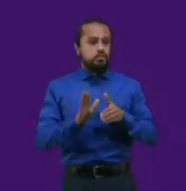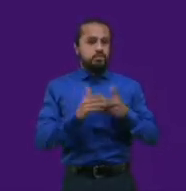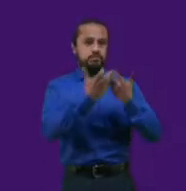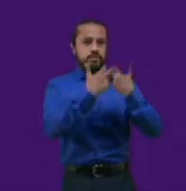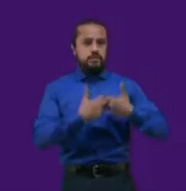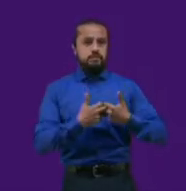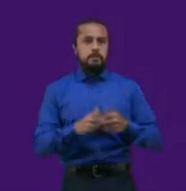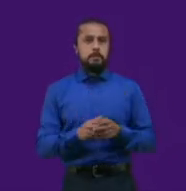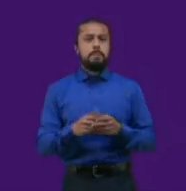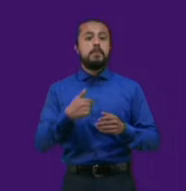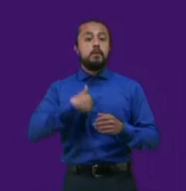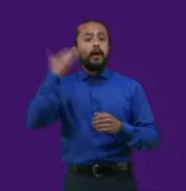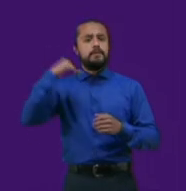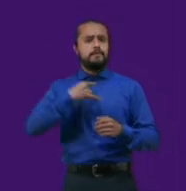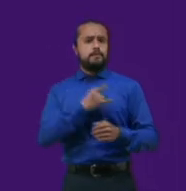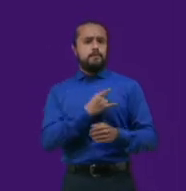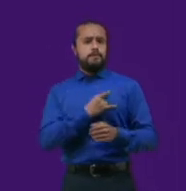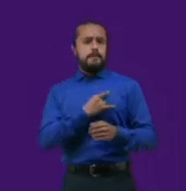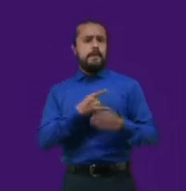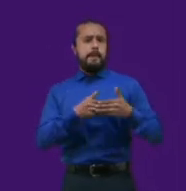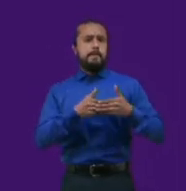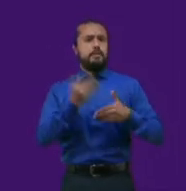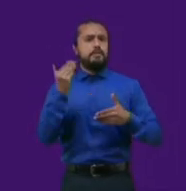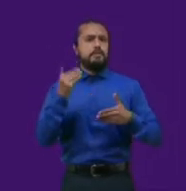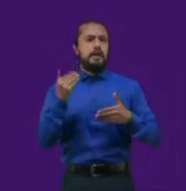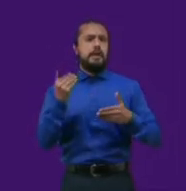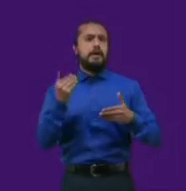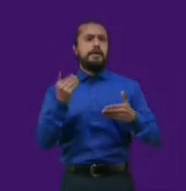Comencé en la universidad muy, muy temprano a hacer